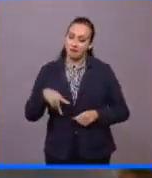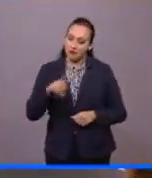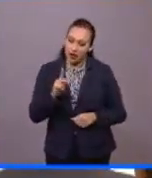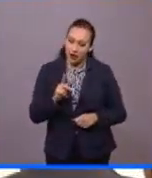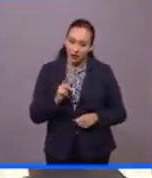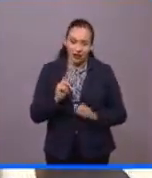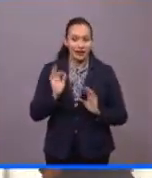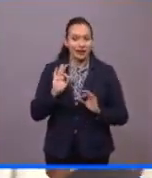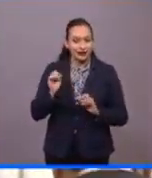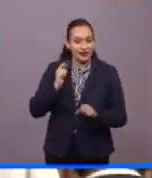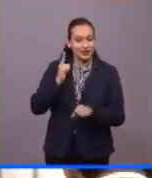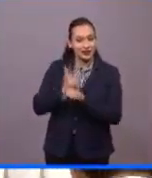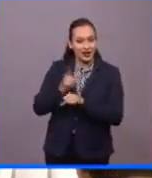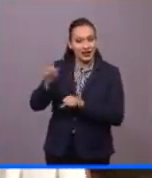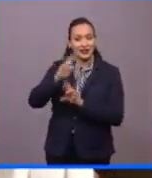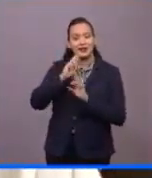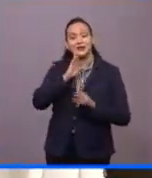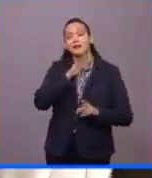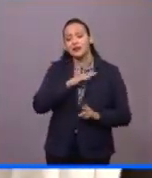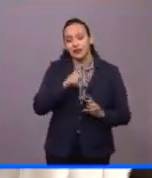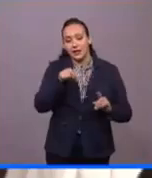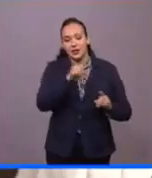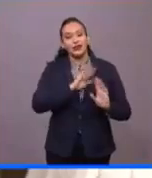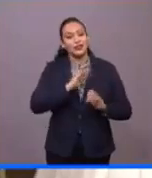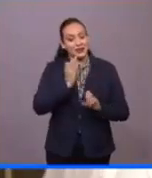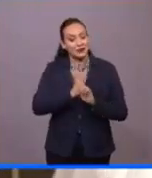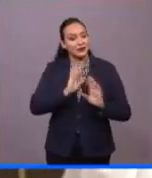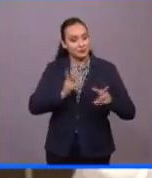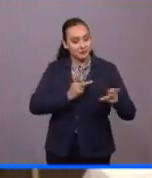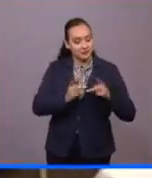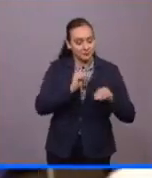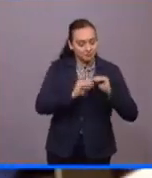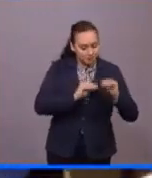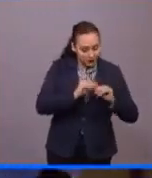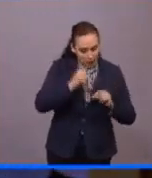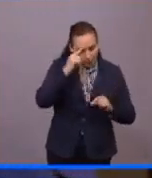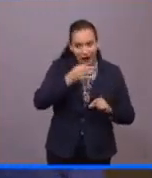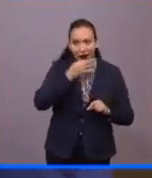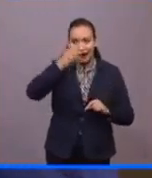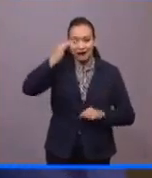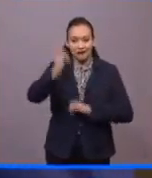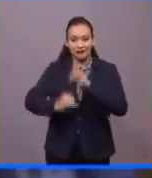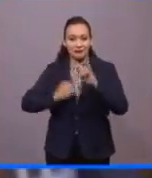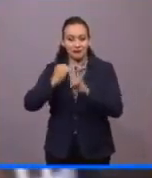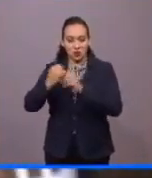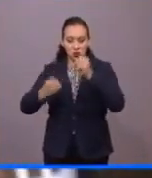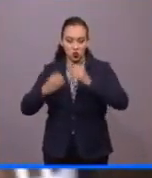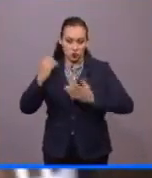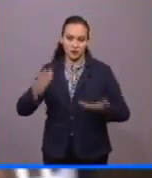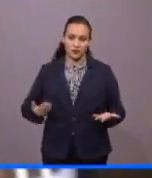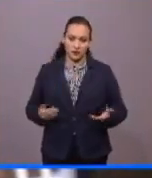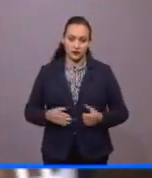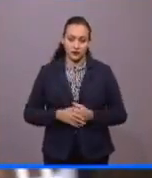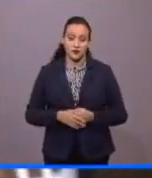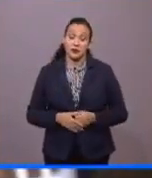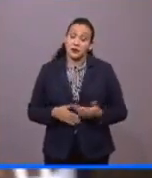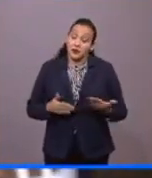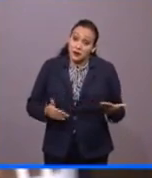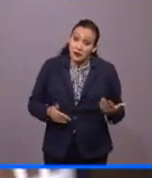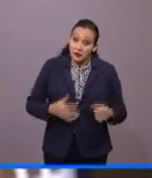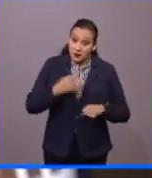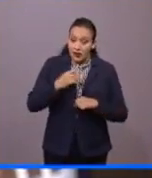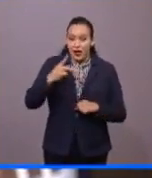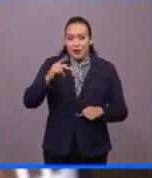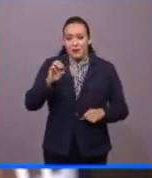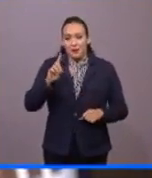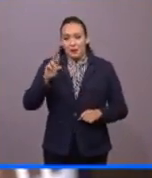previendo una respuesta desfavorable, ya se preparan para acudir al sistema interamericano de justicia. En tanto,